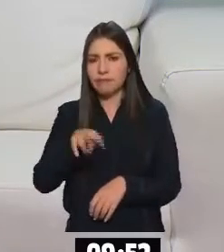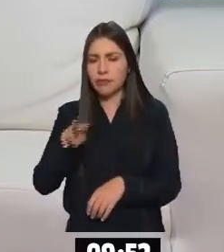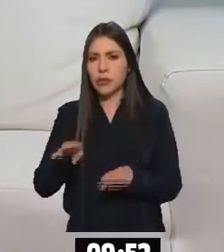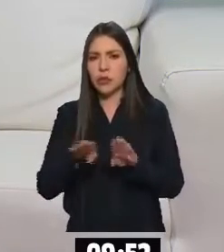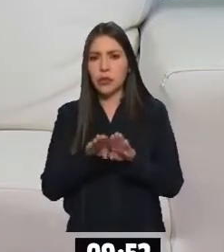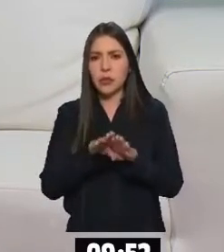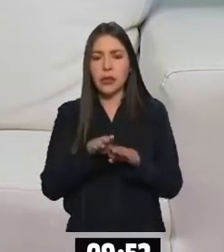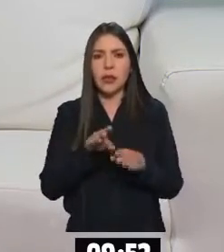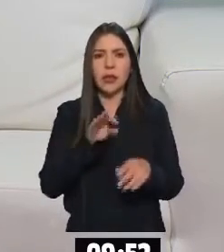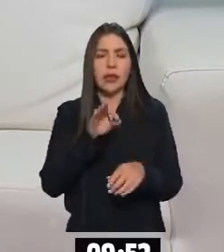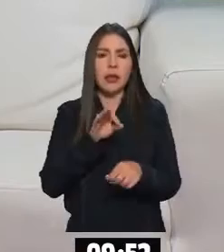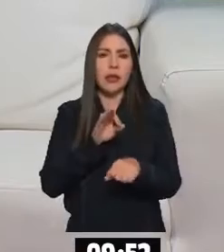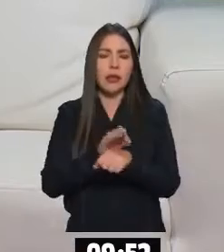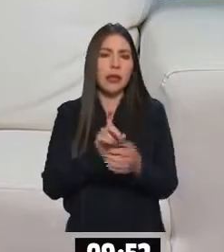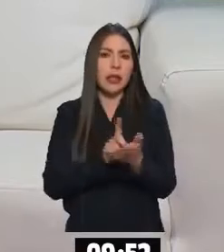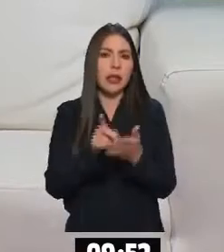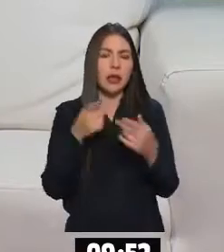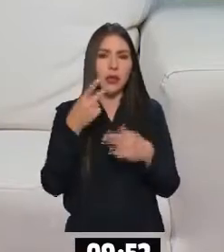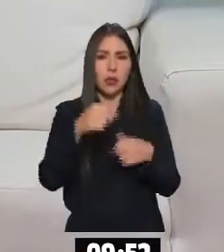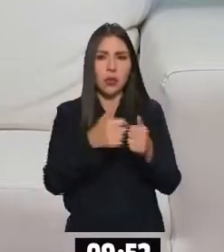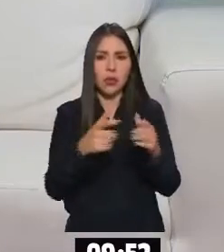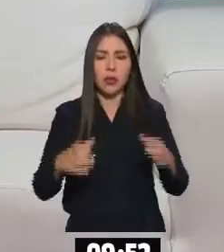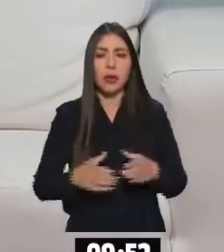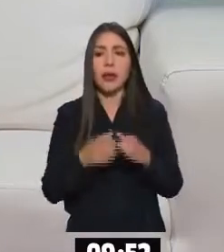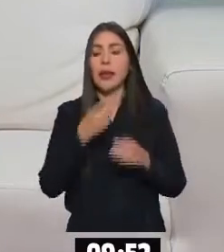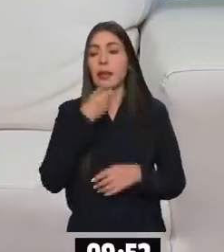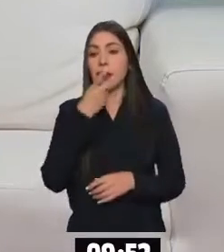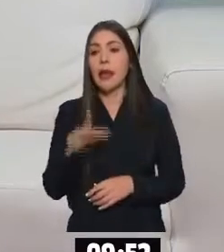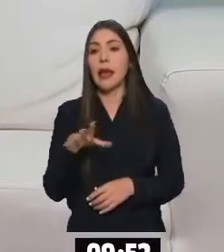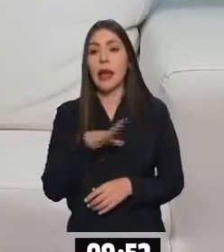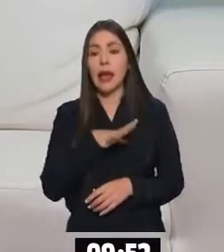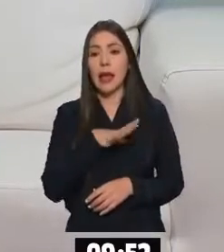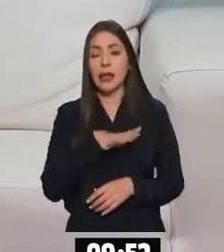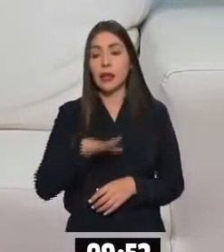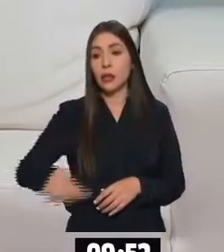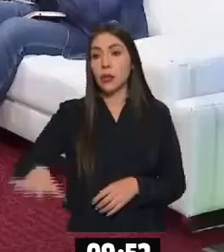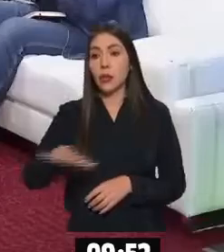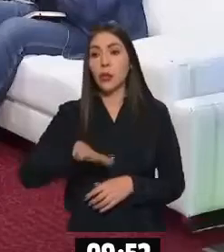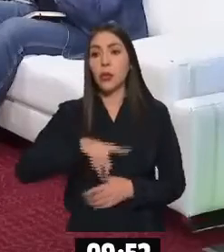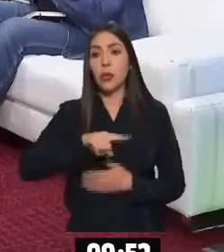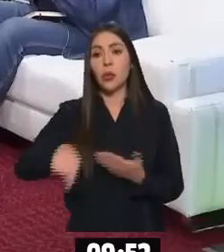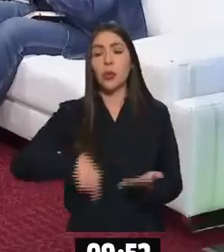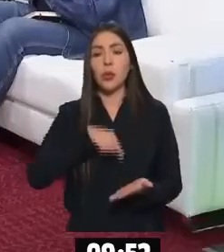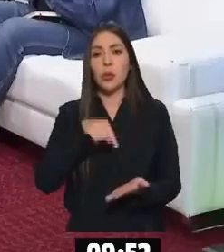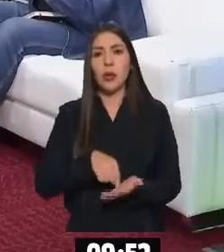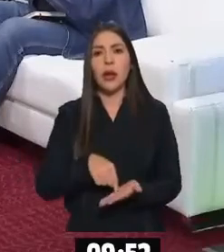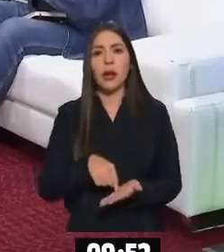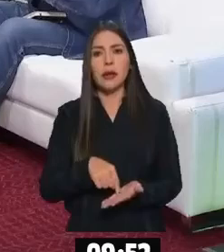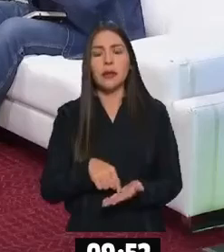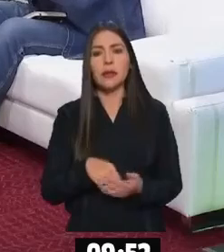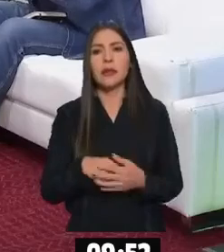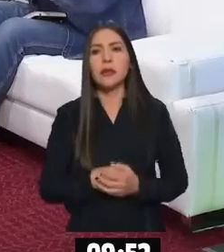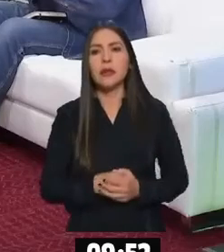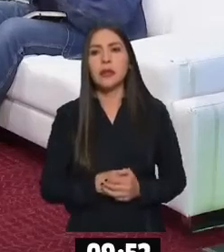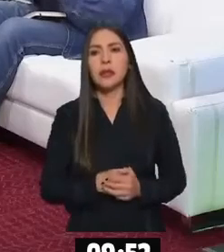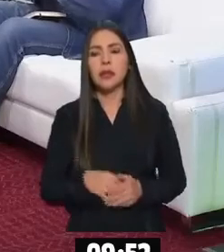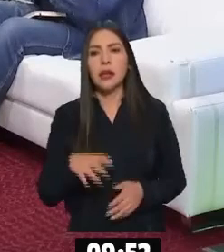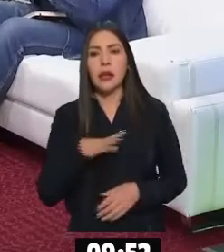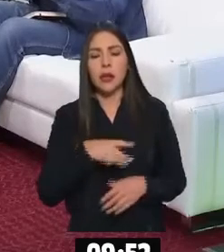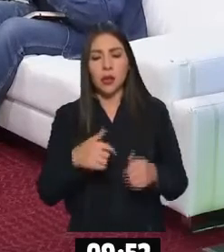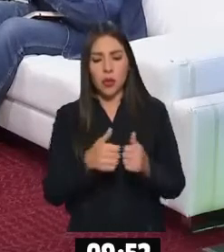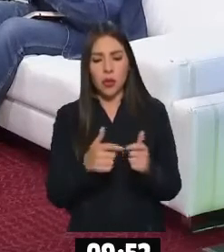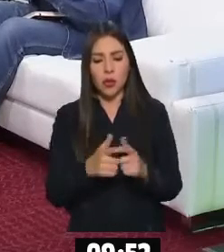esta Sí, organización. Bueno, lo que ocurre es que existe en esta zona del país ni más ni menos que una